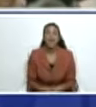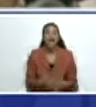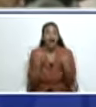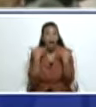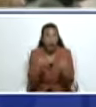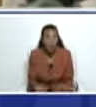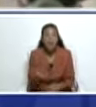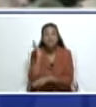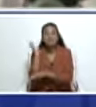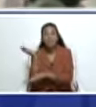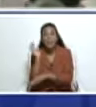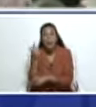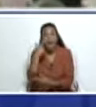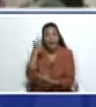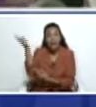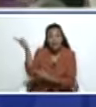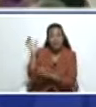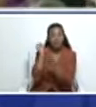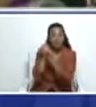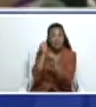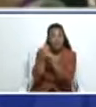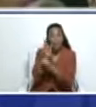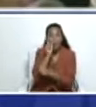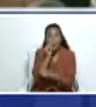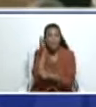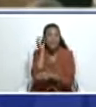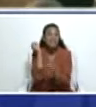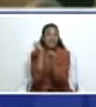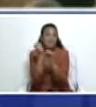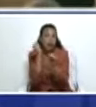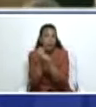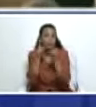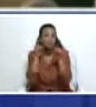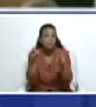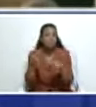a esta asamblea de trabajadores y trabajadoras, ¿correcto?